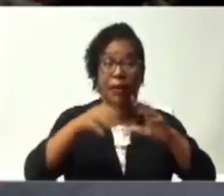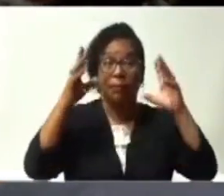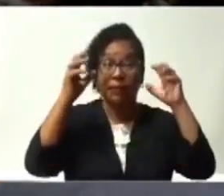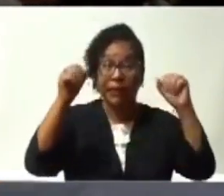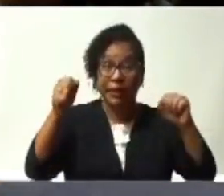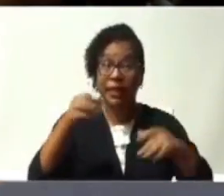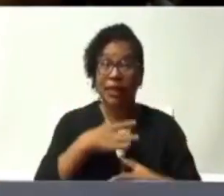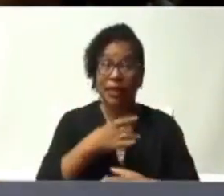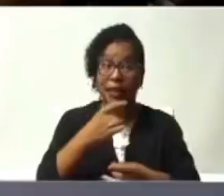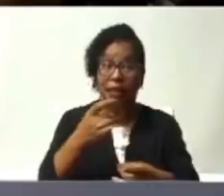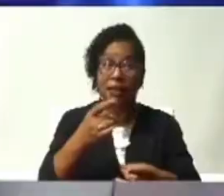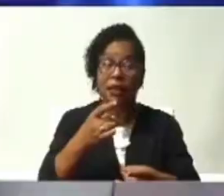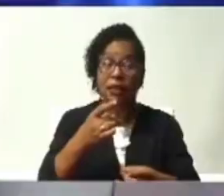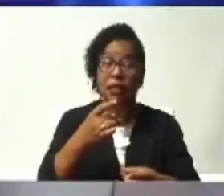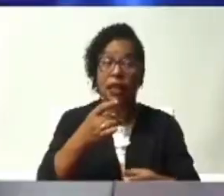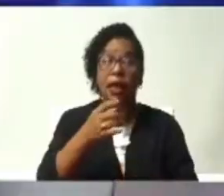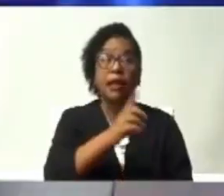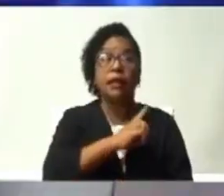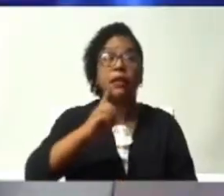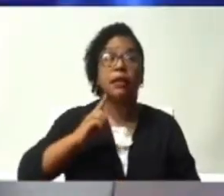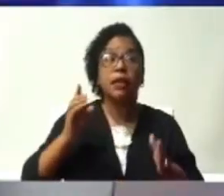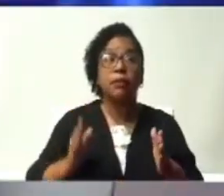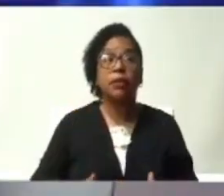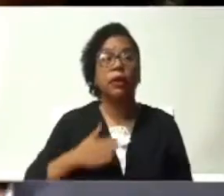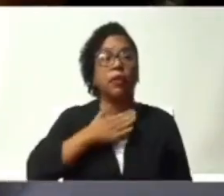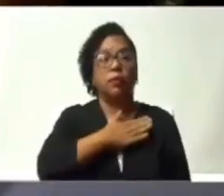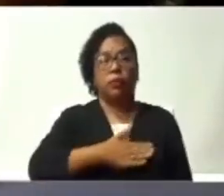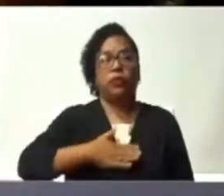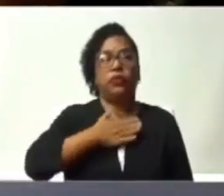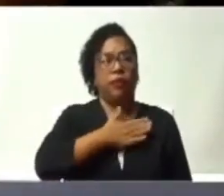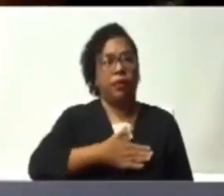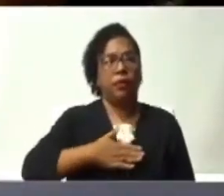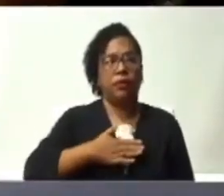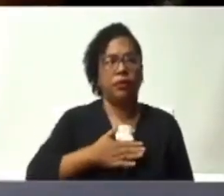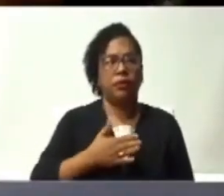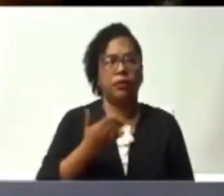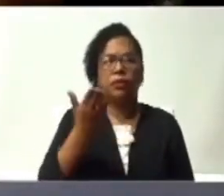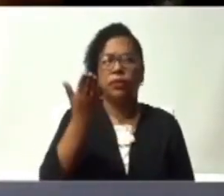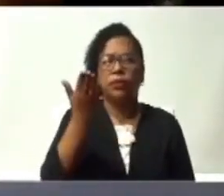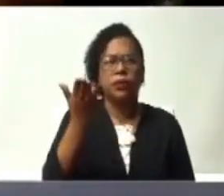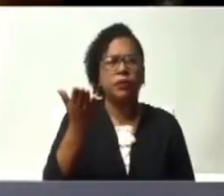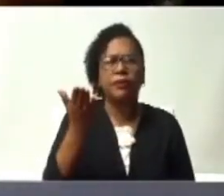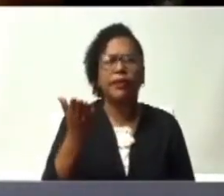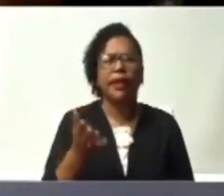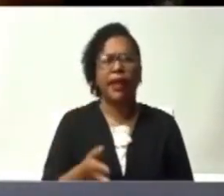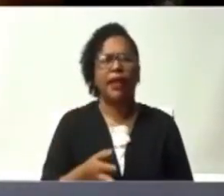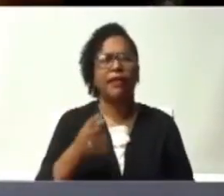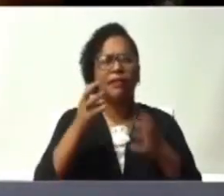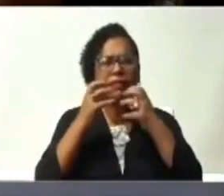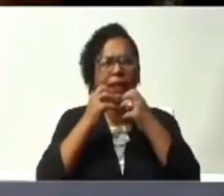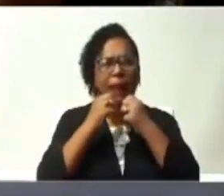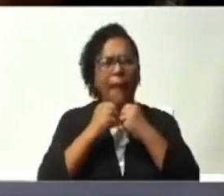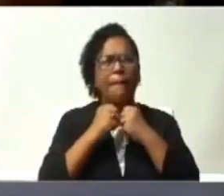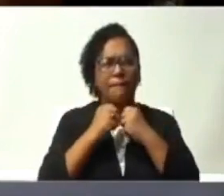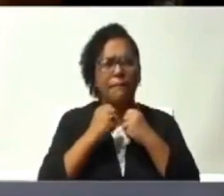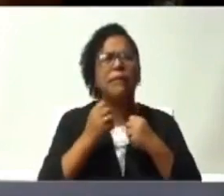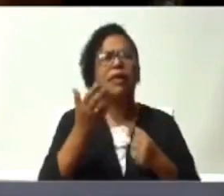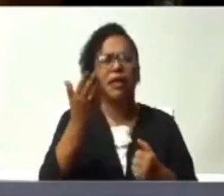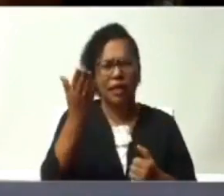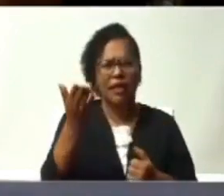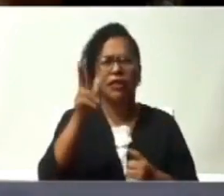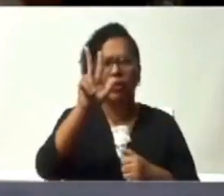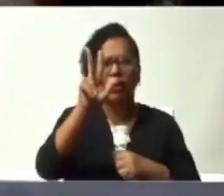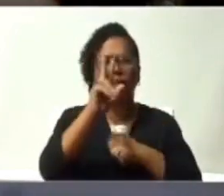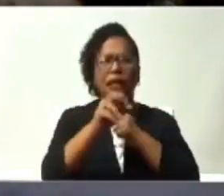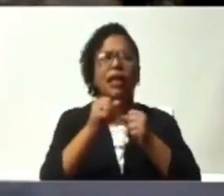la atención. Diputado, colega, por favor. Presidenta. Usted es una presidenta que uno la quiere mucho porque usted ha desempeñado esa función durante